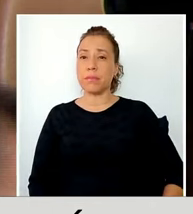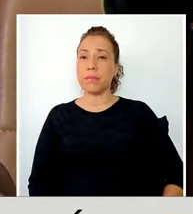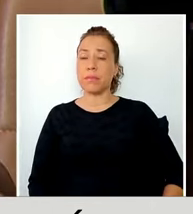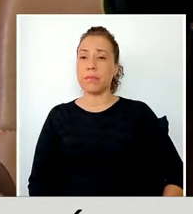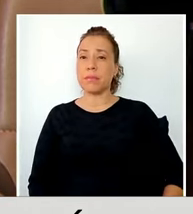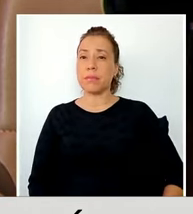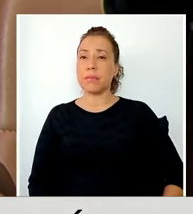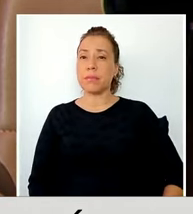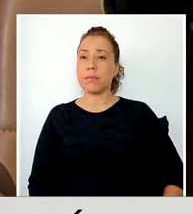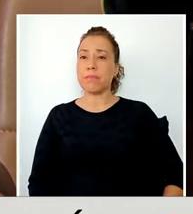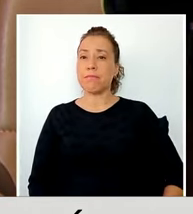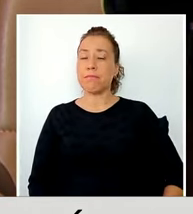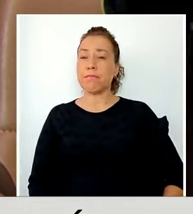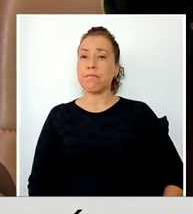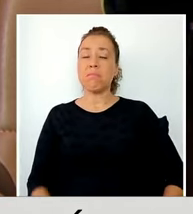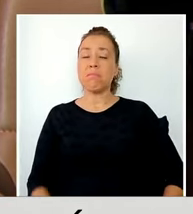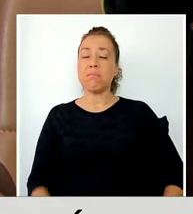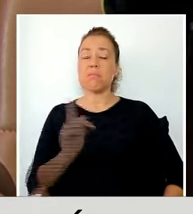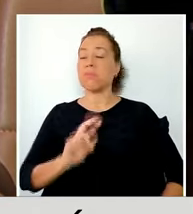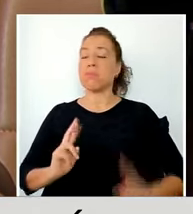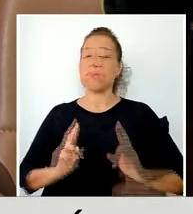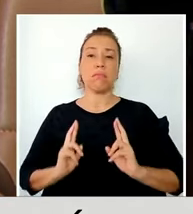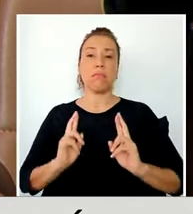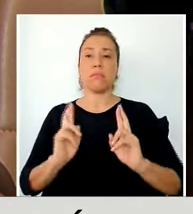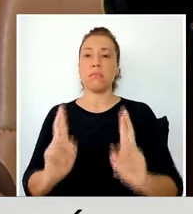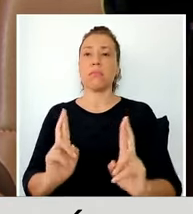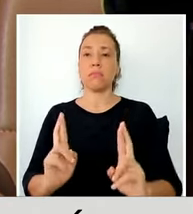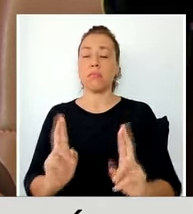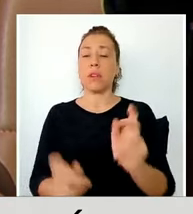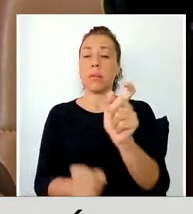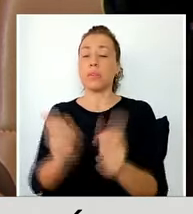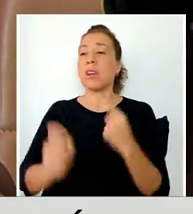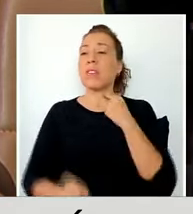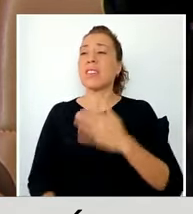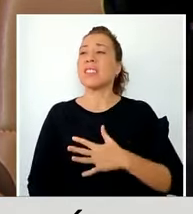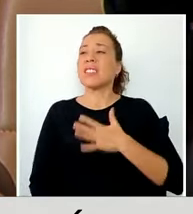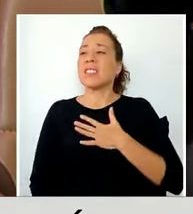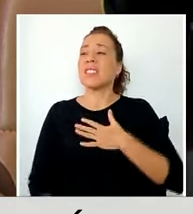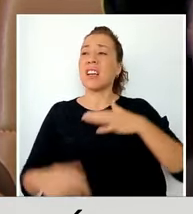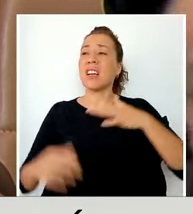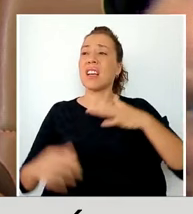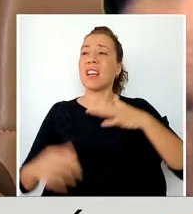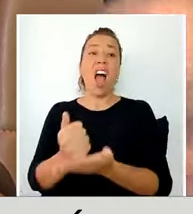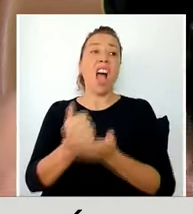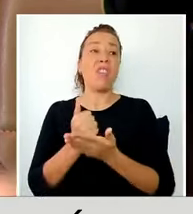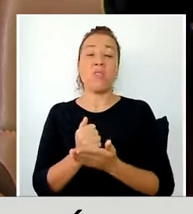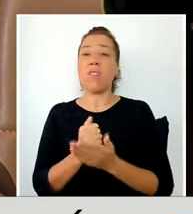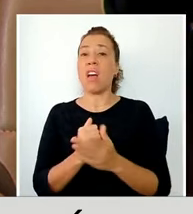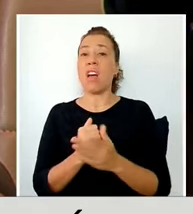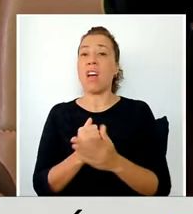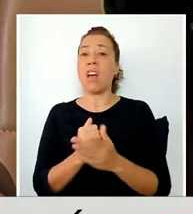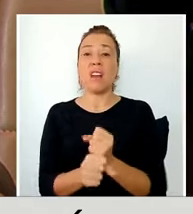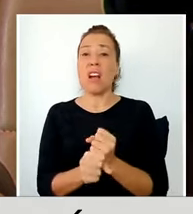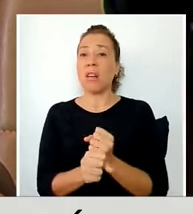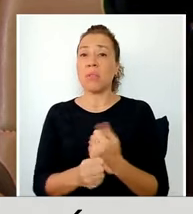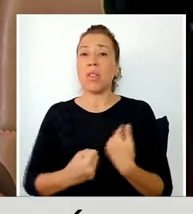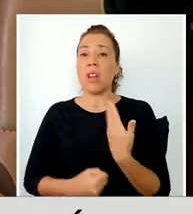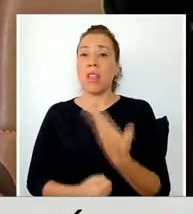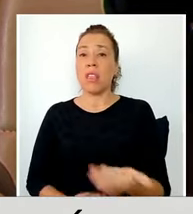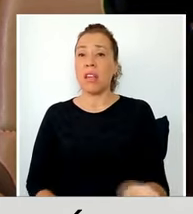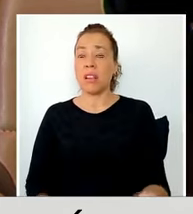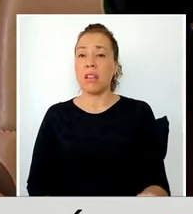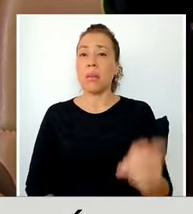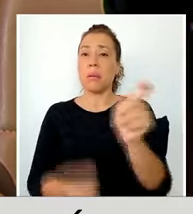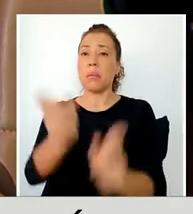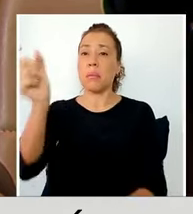no reacciona Los afectados sienten que la ayuda no está llegando a tiempo en los territorios la gente de